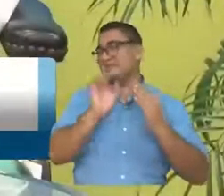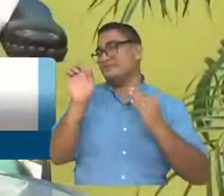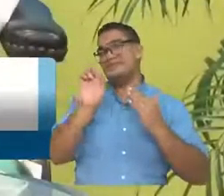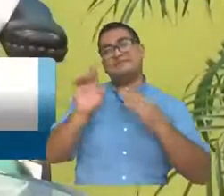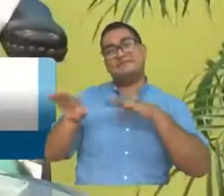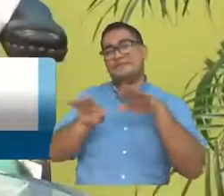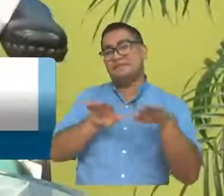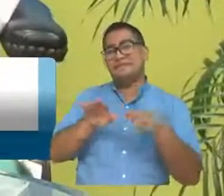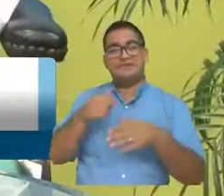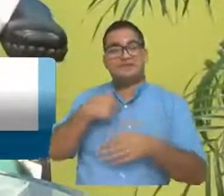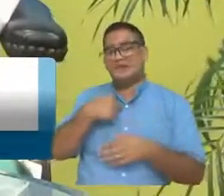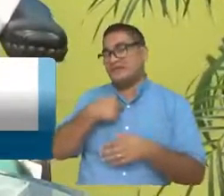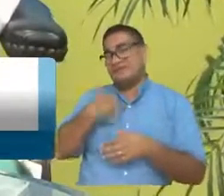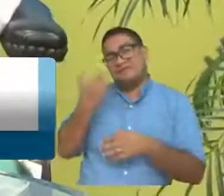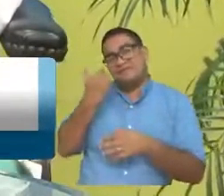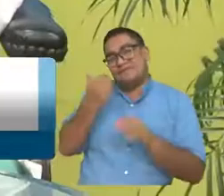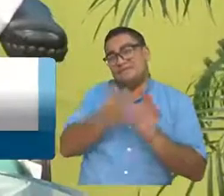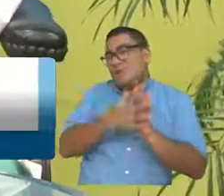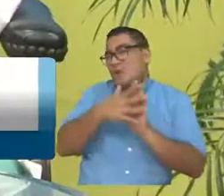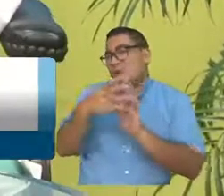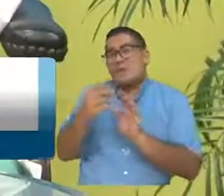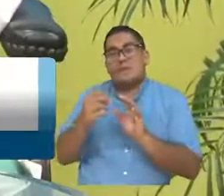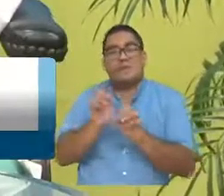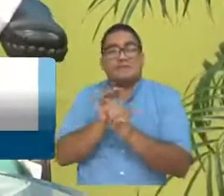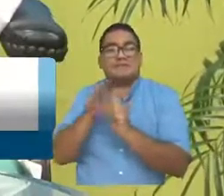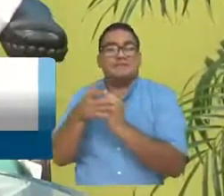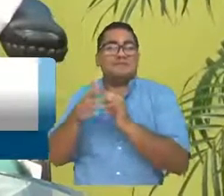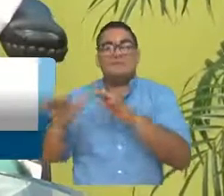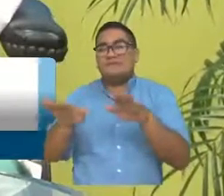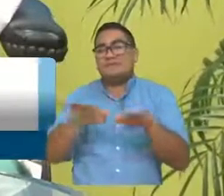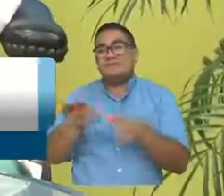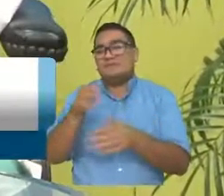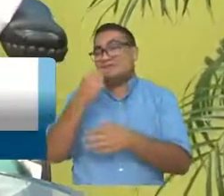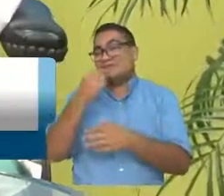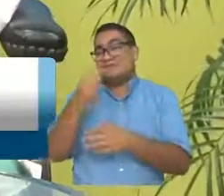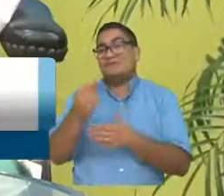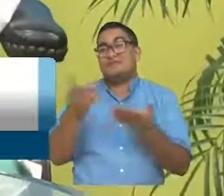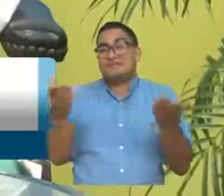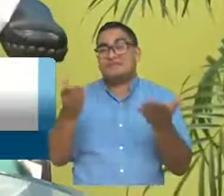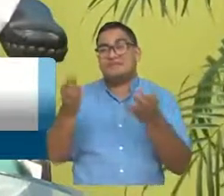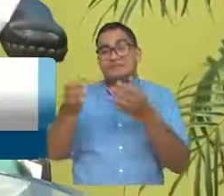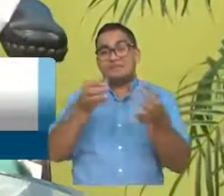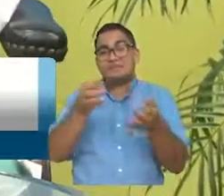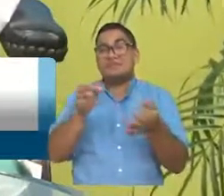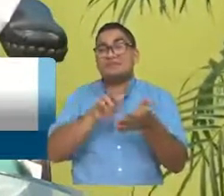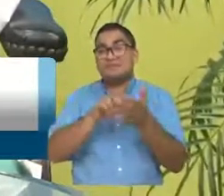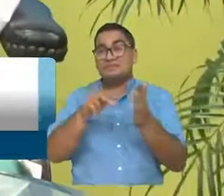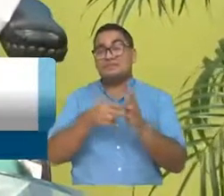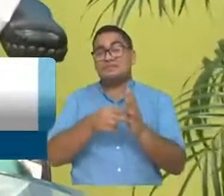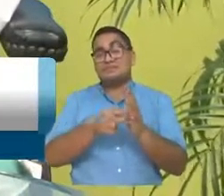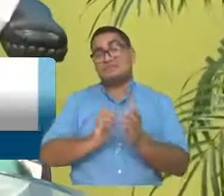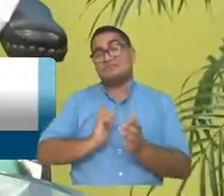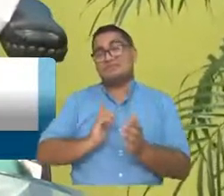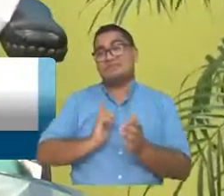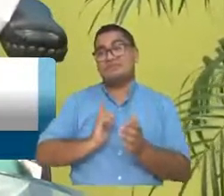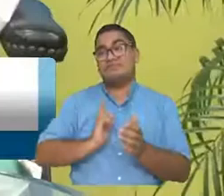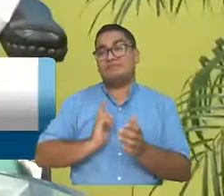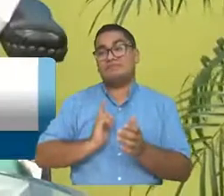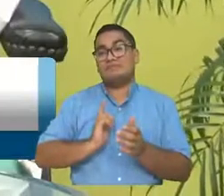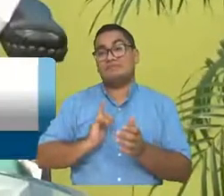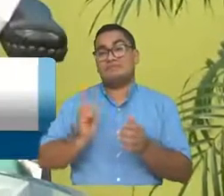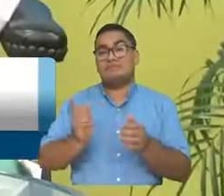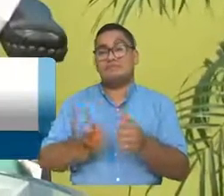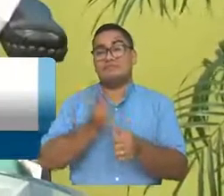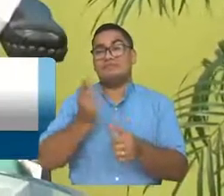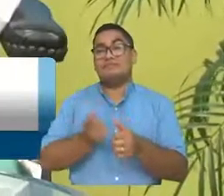Mira. Es preferible no recibir una llamada por teléfono. Exacto. Una videollamada. Yo te agradezco mucho que querrás